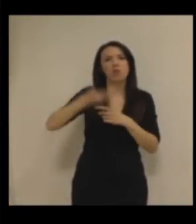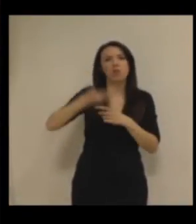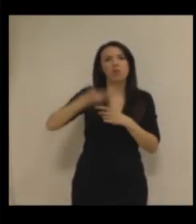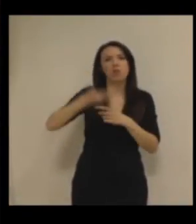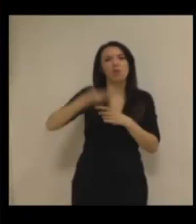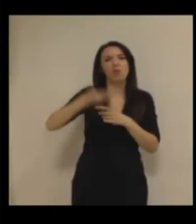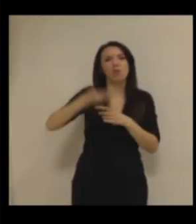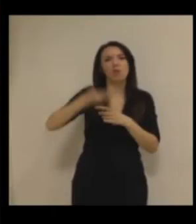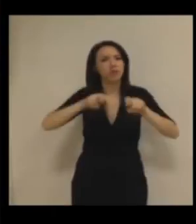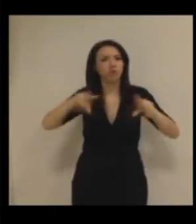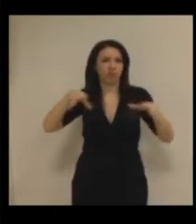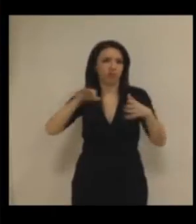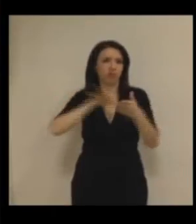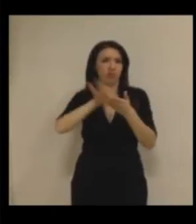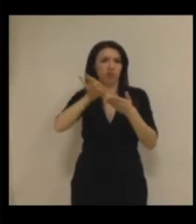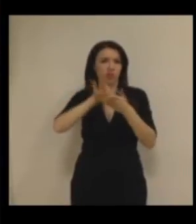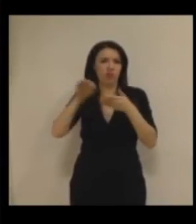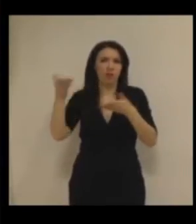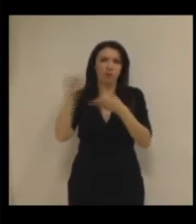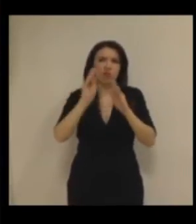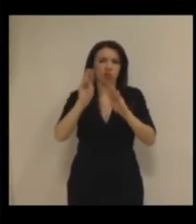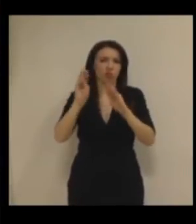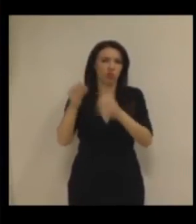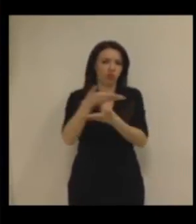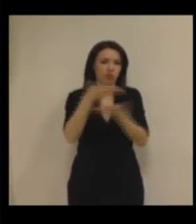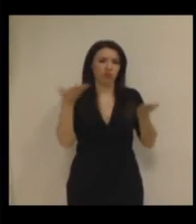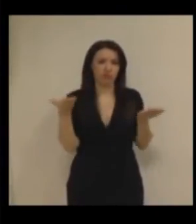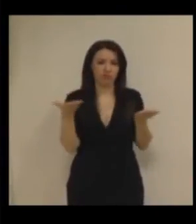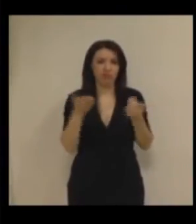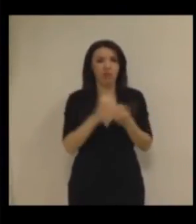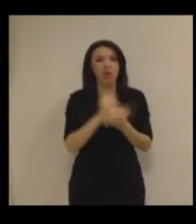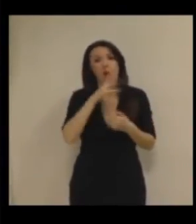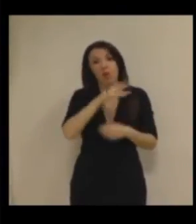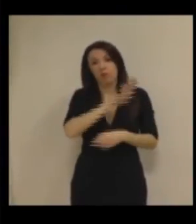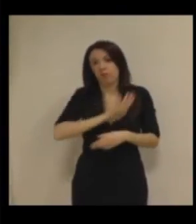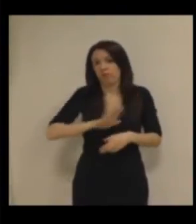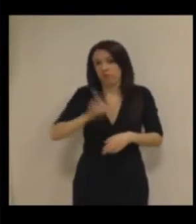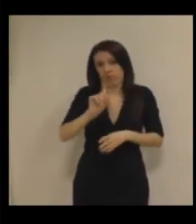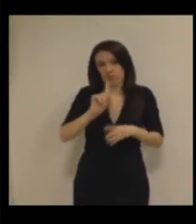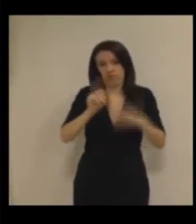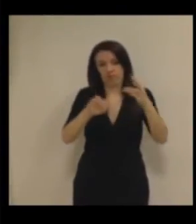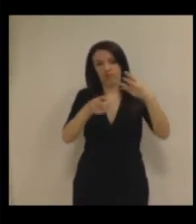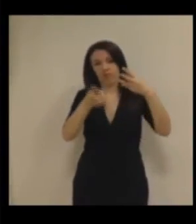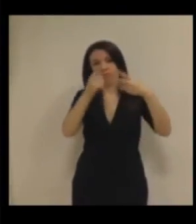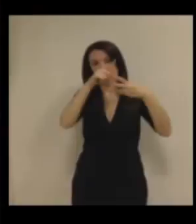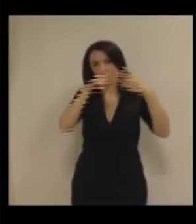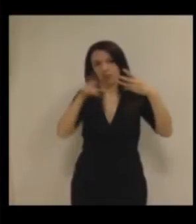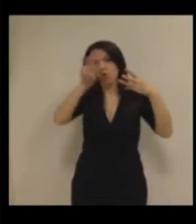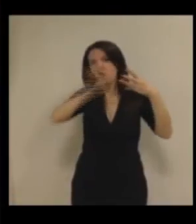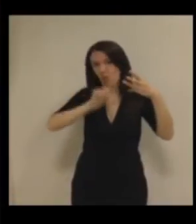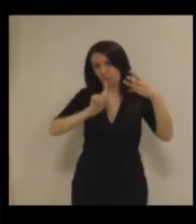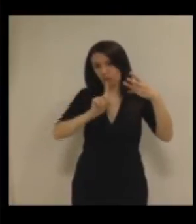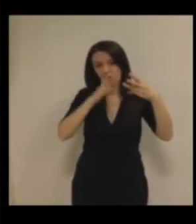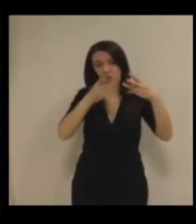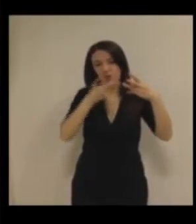extender los servicios transfronterizos que están ofreciendo. Entonces, por ahora no está, así que no lo busquemos, que no